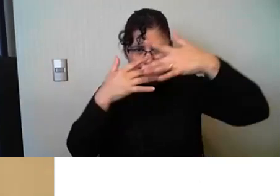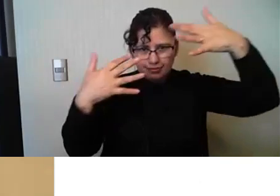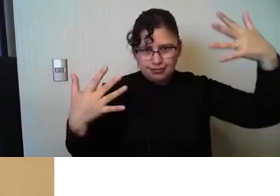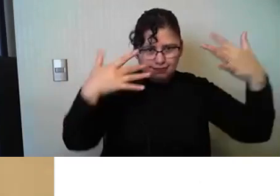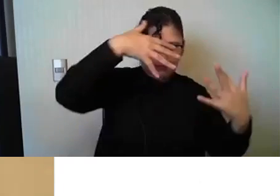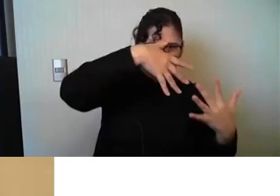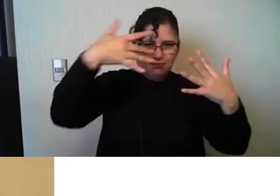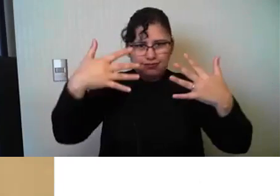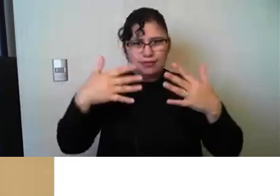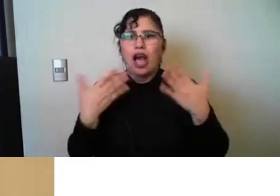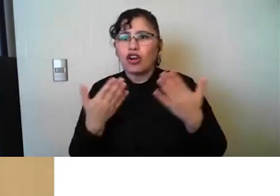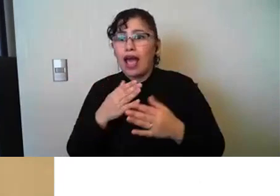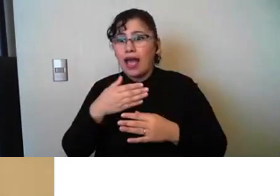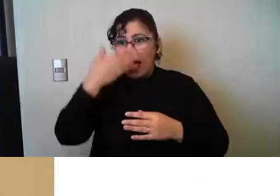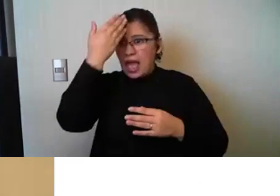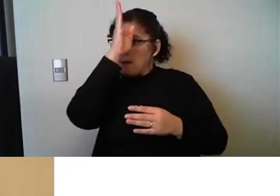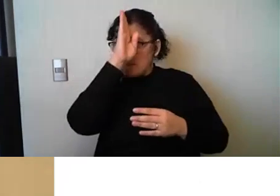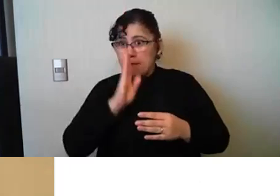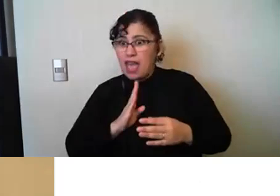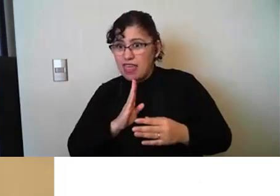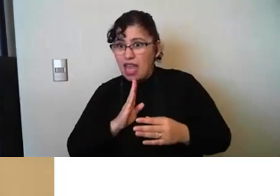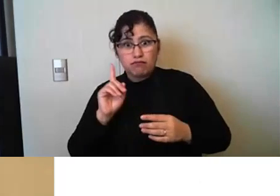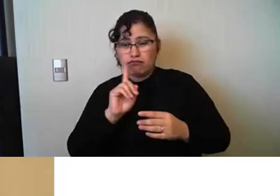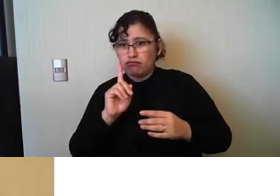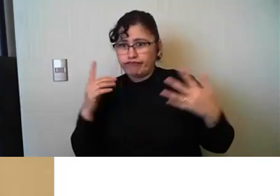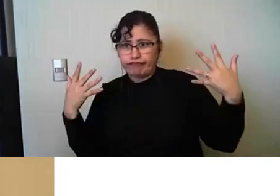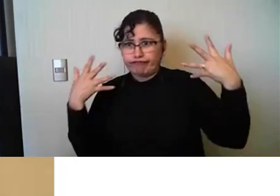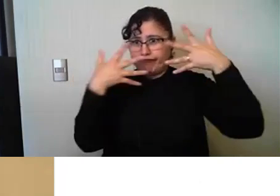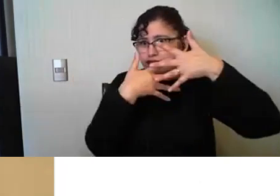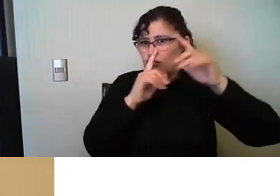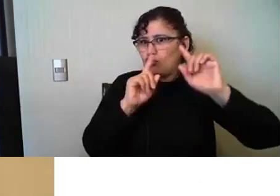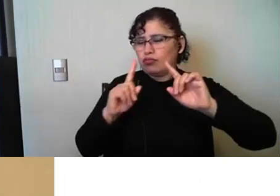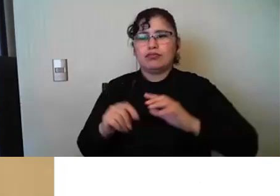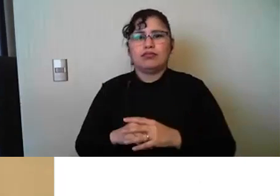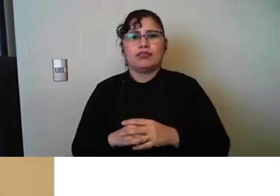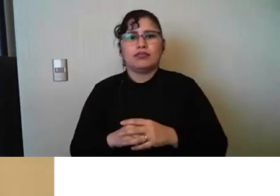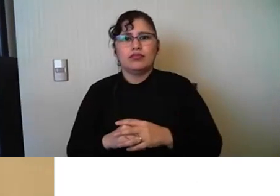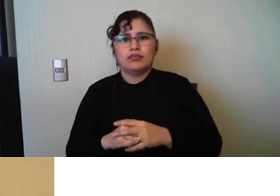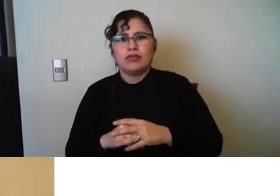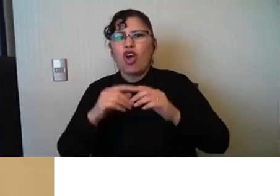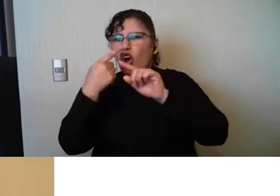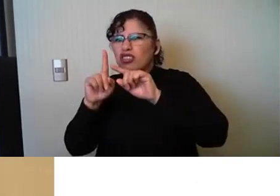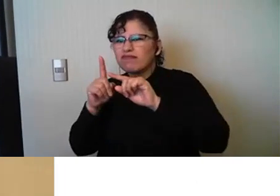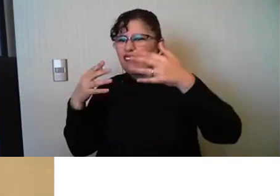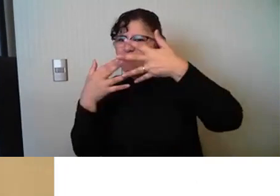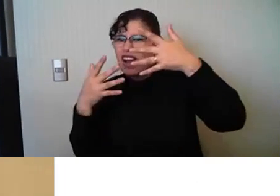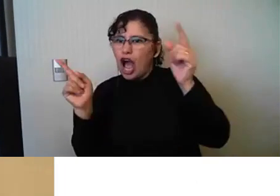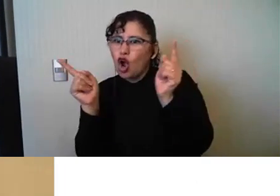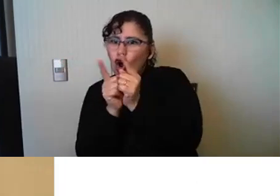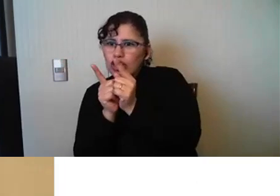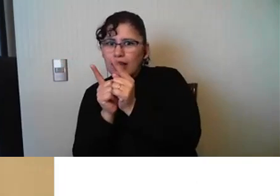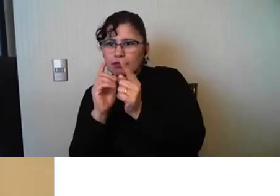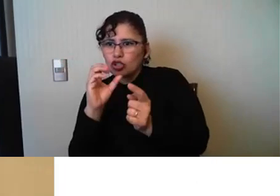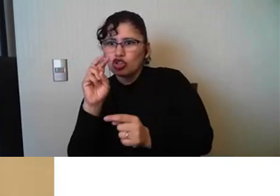No cruzan la línea media, ¿cierto? Y comunican sectores de un hemisferio con otro. Tenemos fibras cortas, de un giro a otro, esto es un